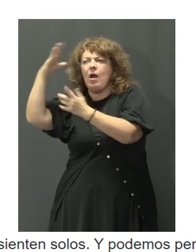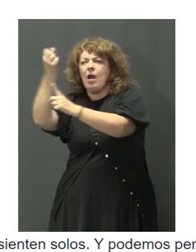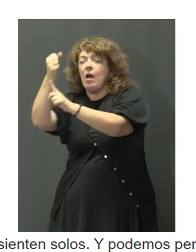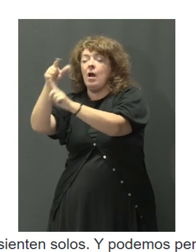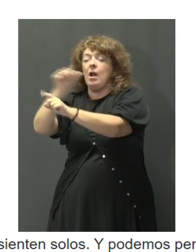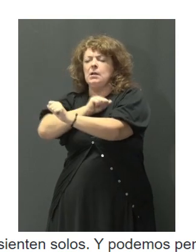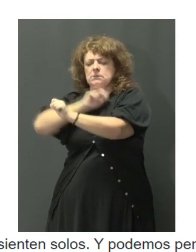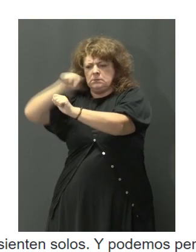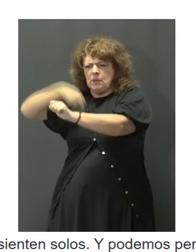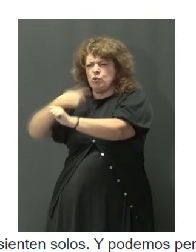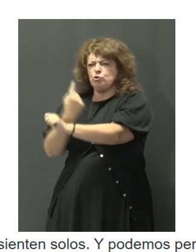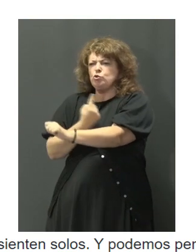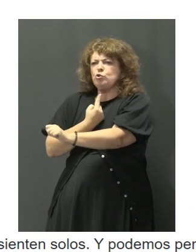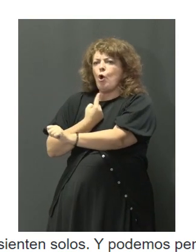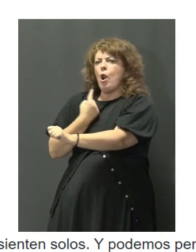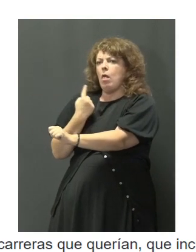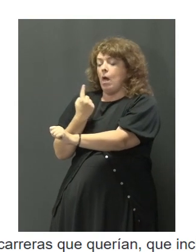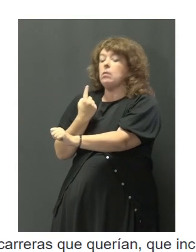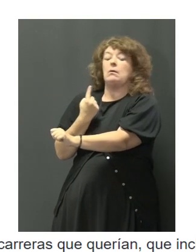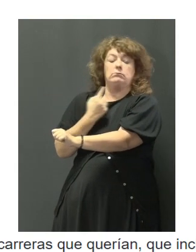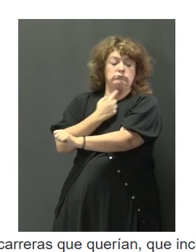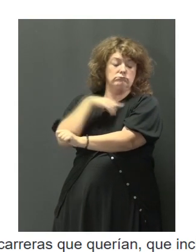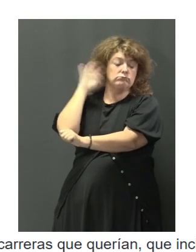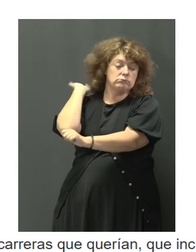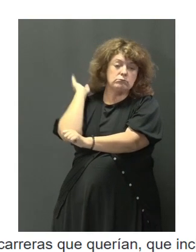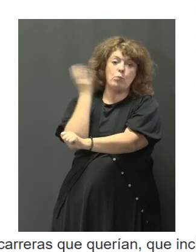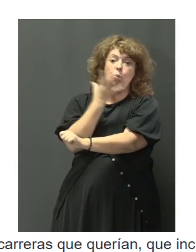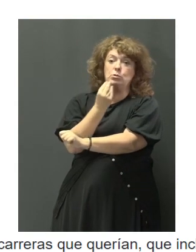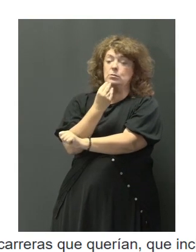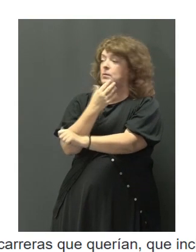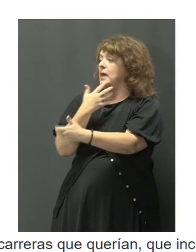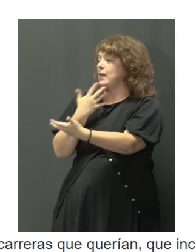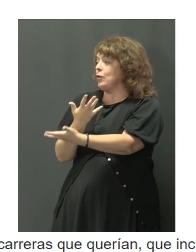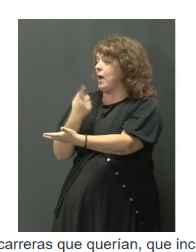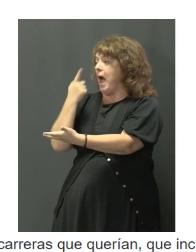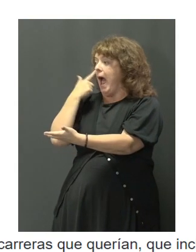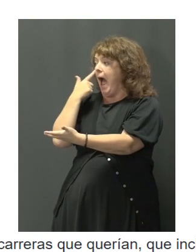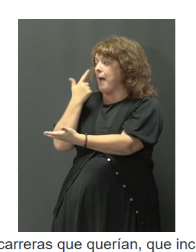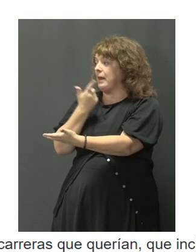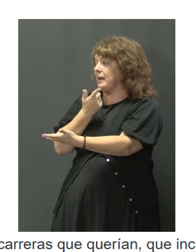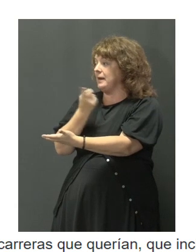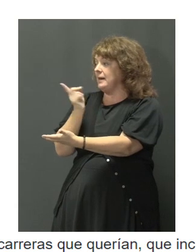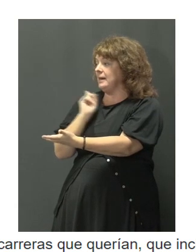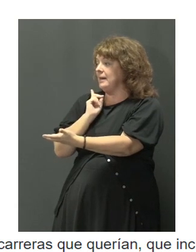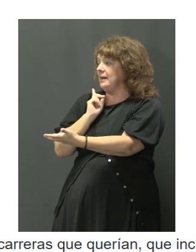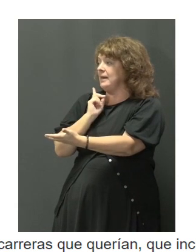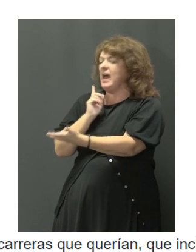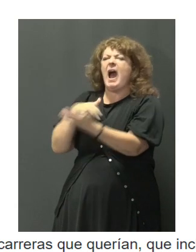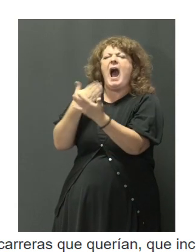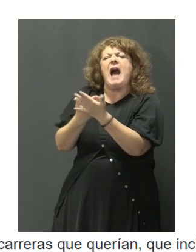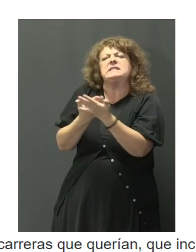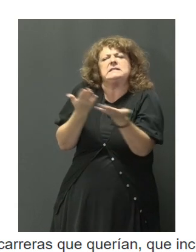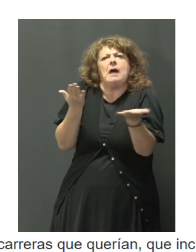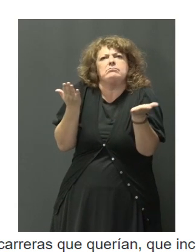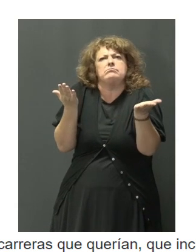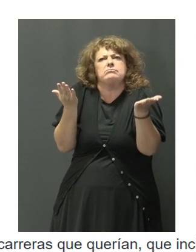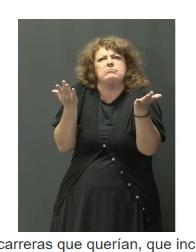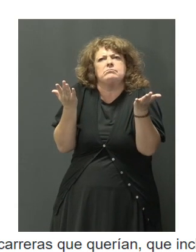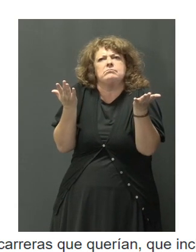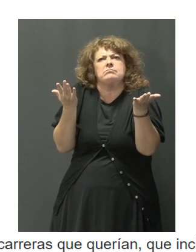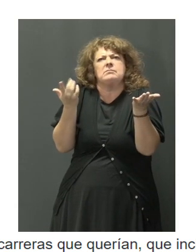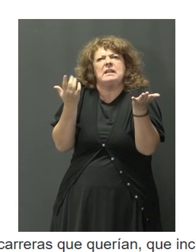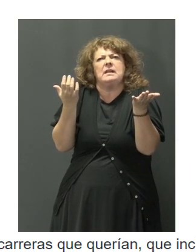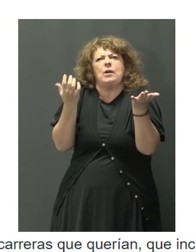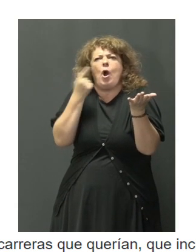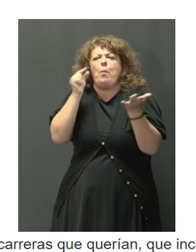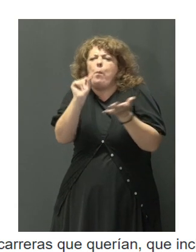están experimentando soledad, pues sí. Entonces vamos a ver pues, también hasta qué punto